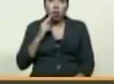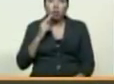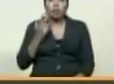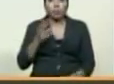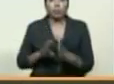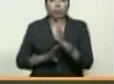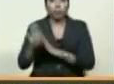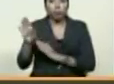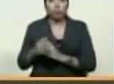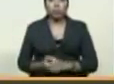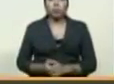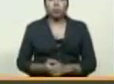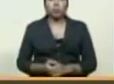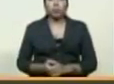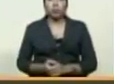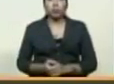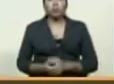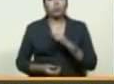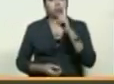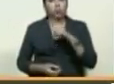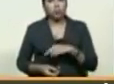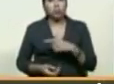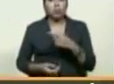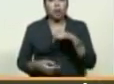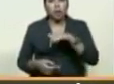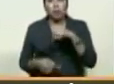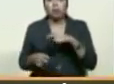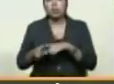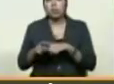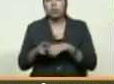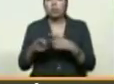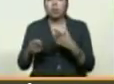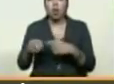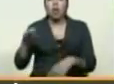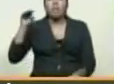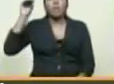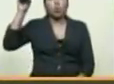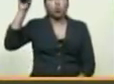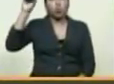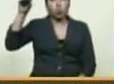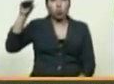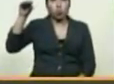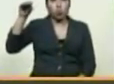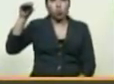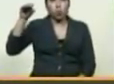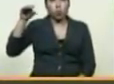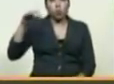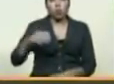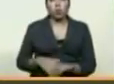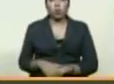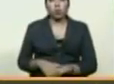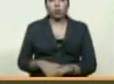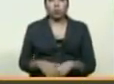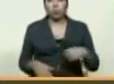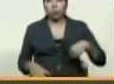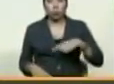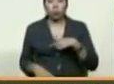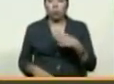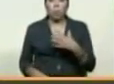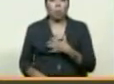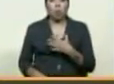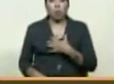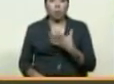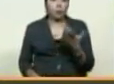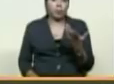permitir ir sentando bases a futuro, porque no podemos nosotros recordar, o